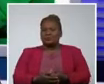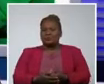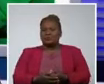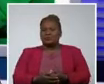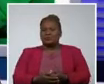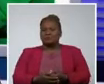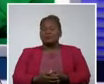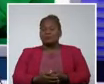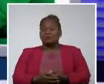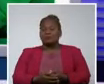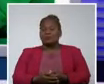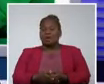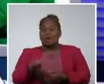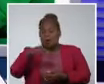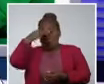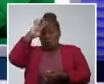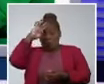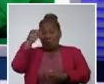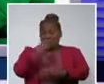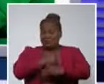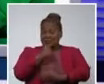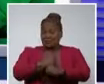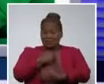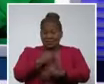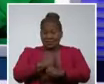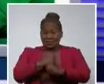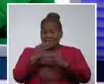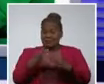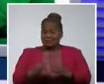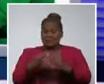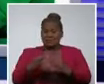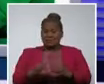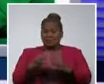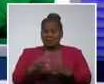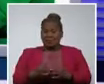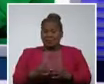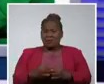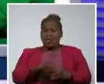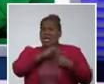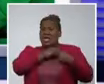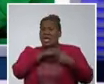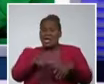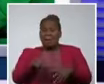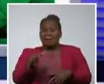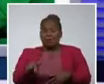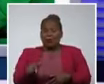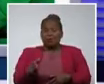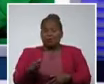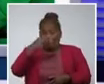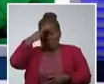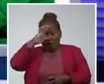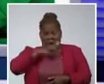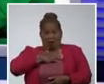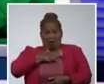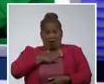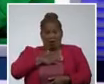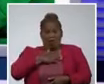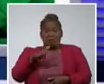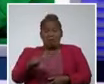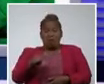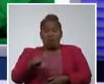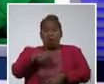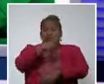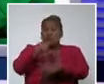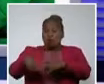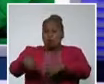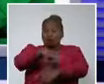algo en lo cual Cuba ha trabajado. Se pone de ejemplo incluso por emisoras extranjeras, emisoras norteamericanas. Se